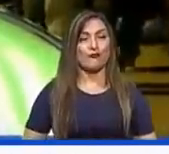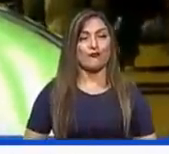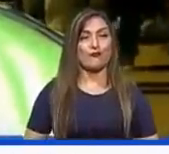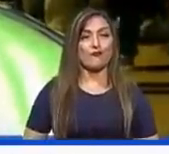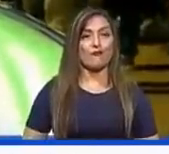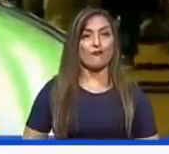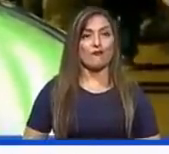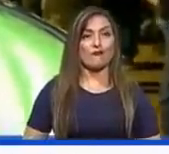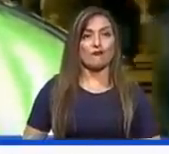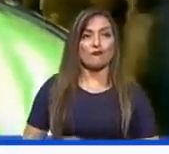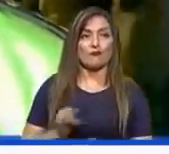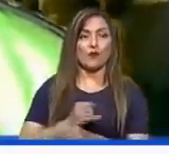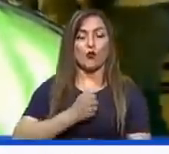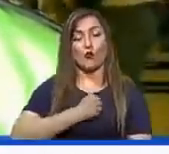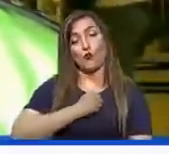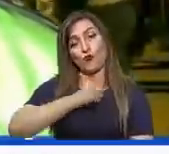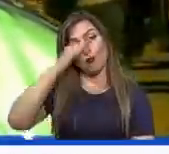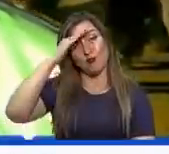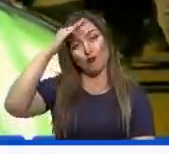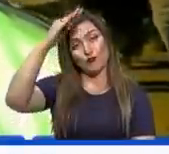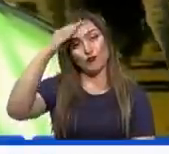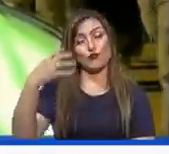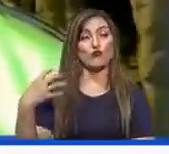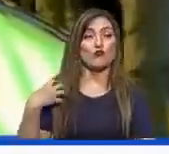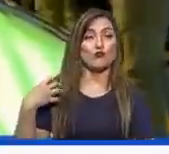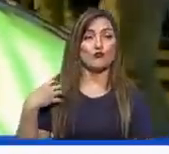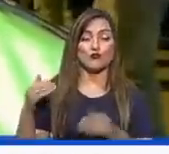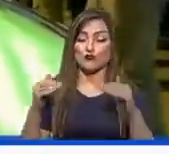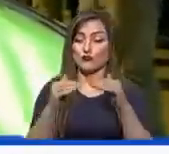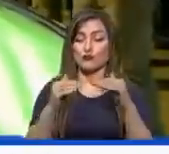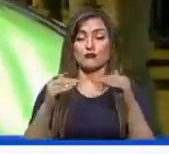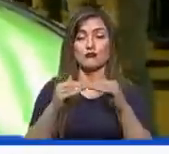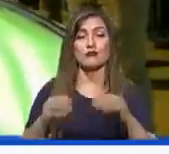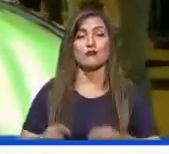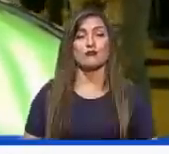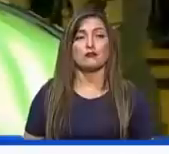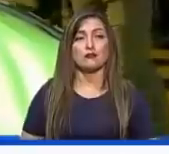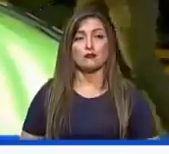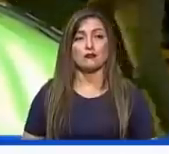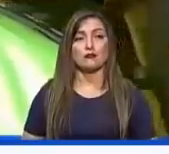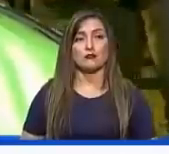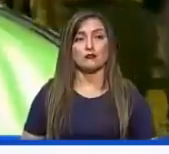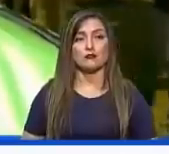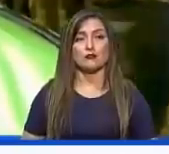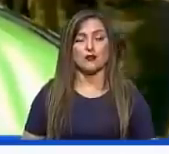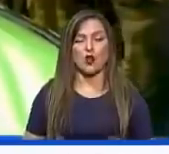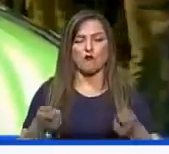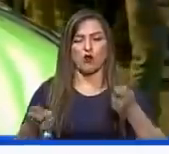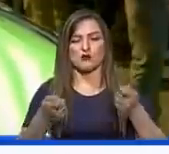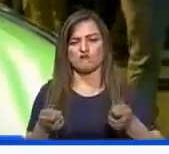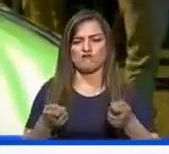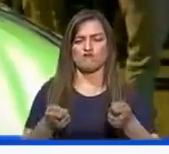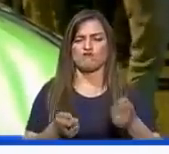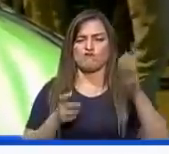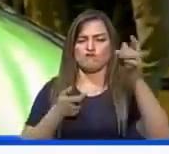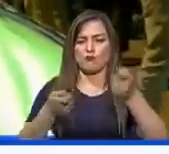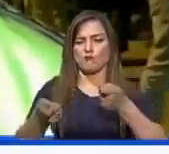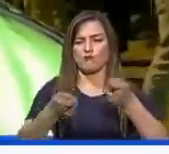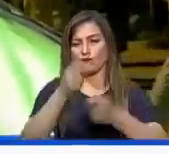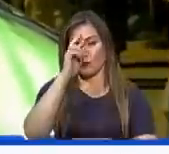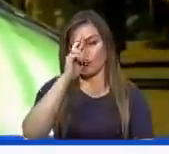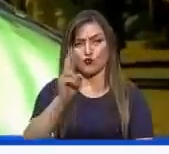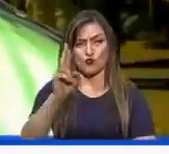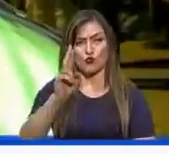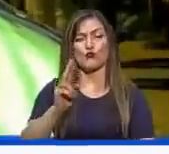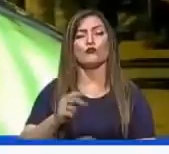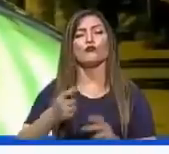institución policial garantes de la democracia debemos hacer uso progresivo de la fuerza siempre respeté respetando los principios